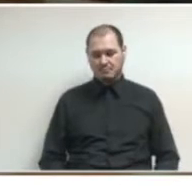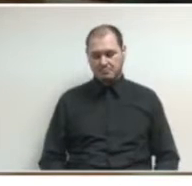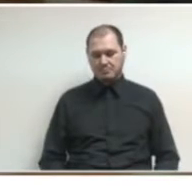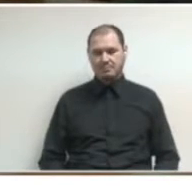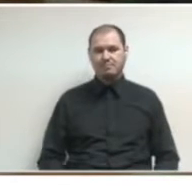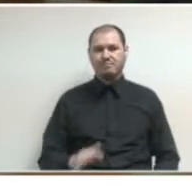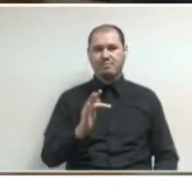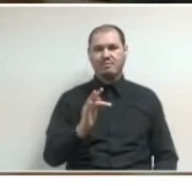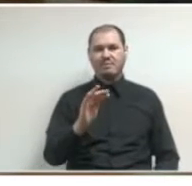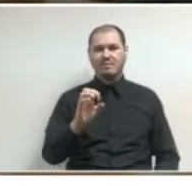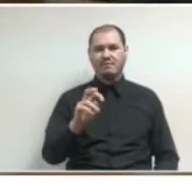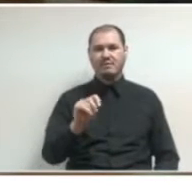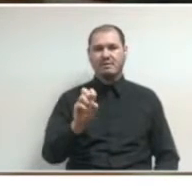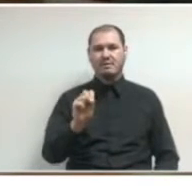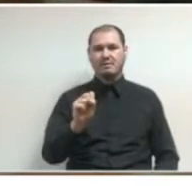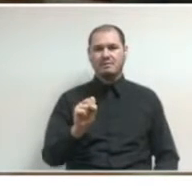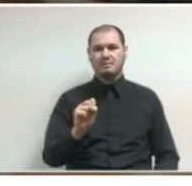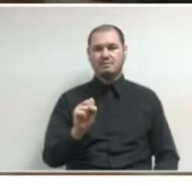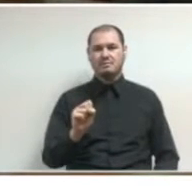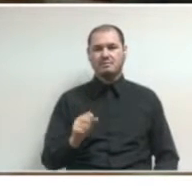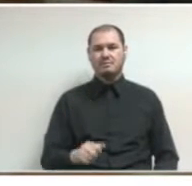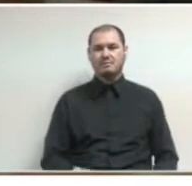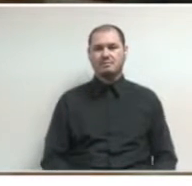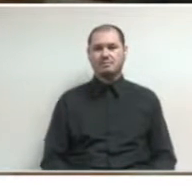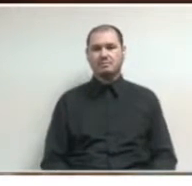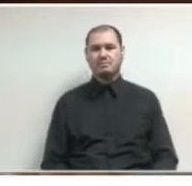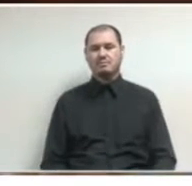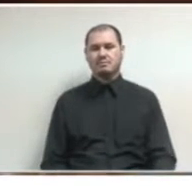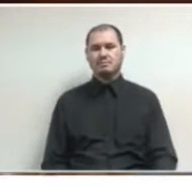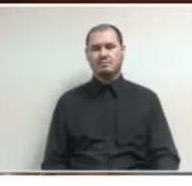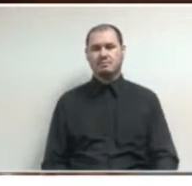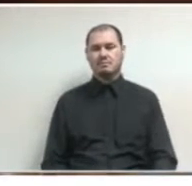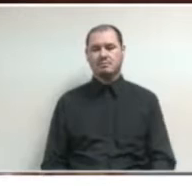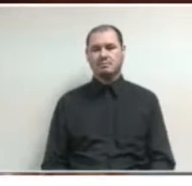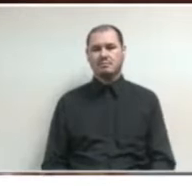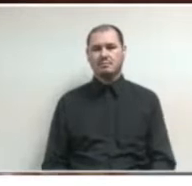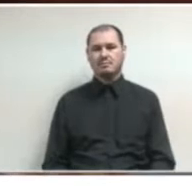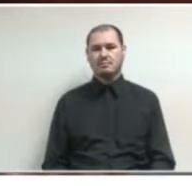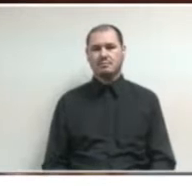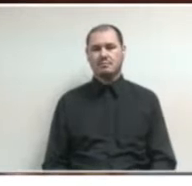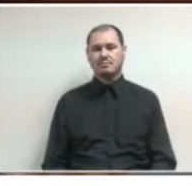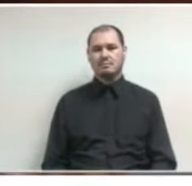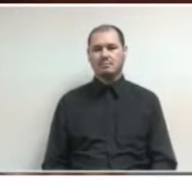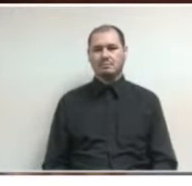programa peñando para el hueco micrófono doctor Fretes.